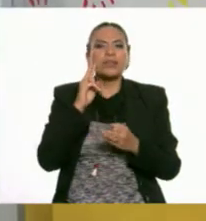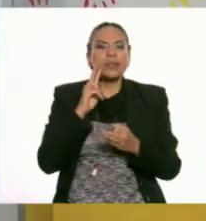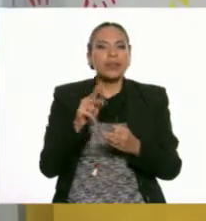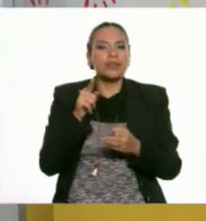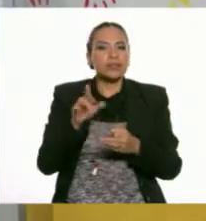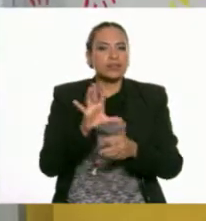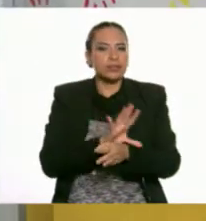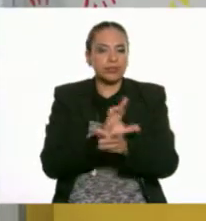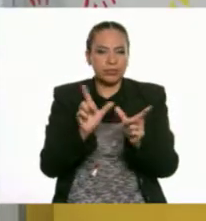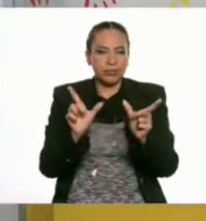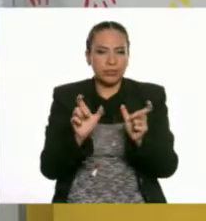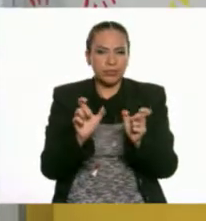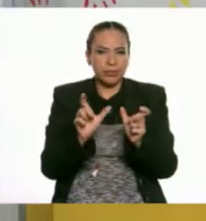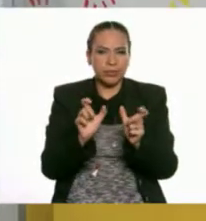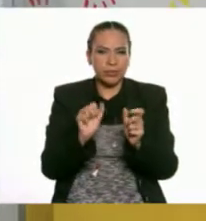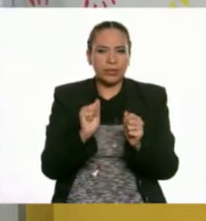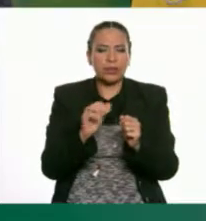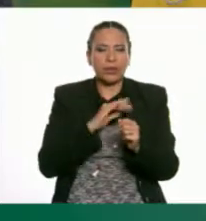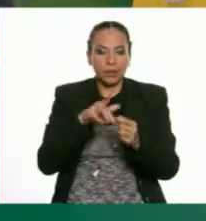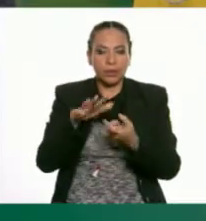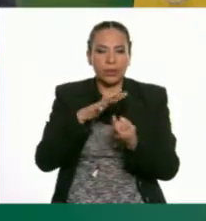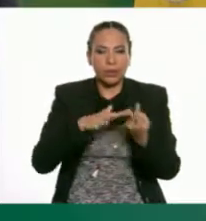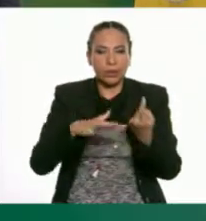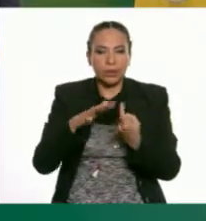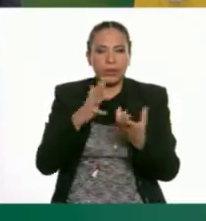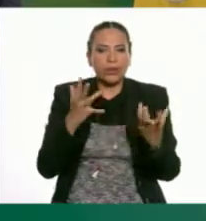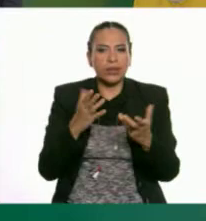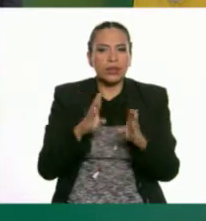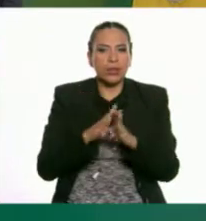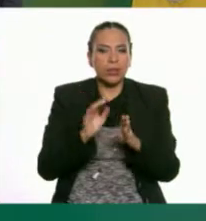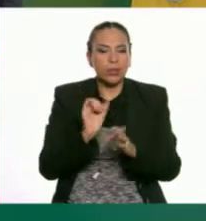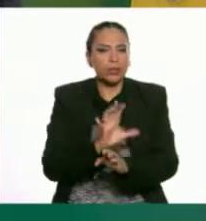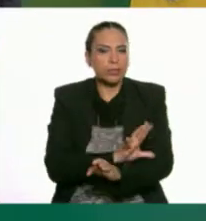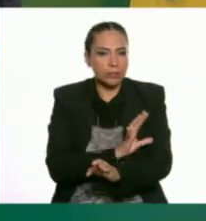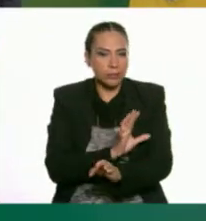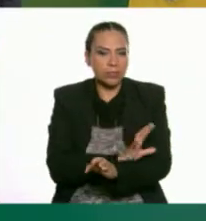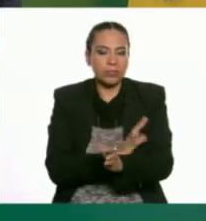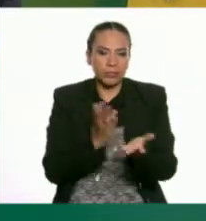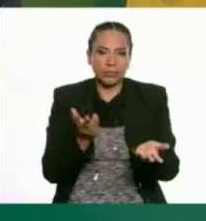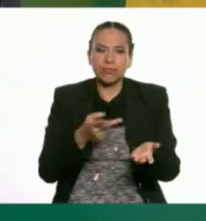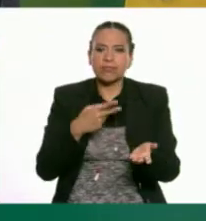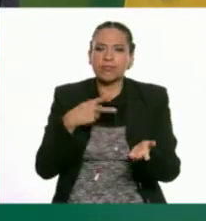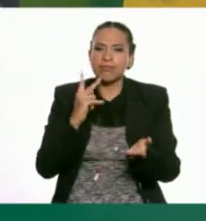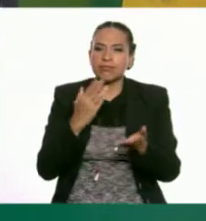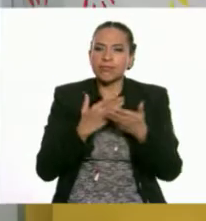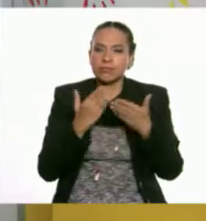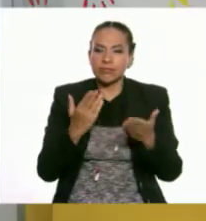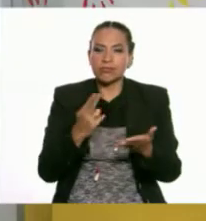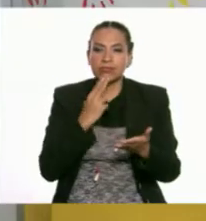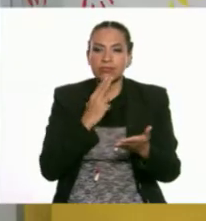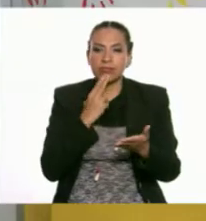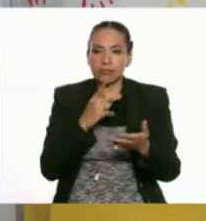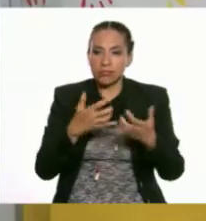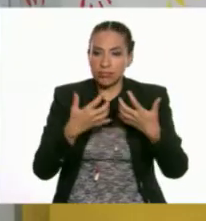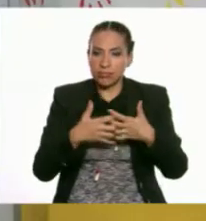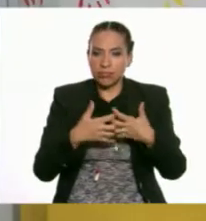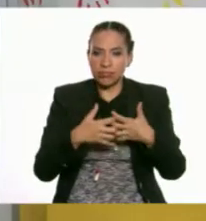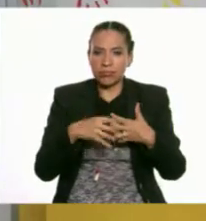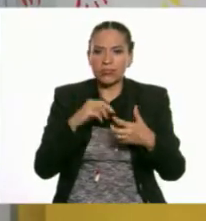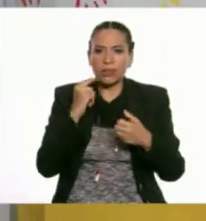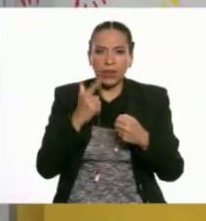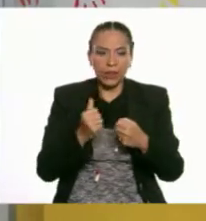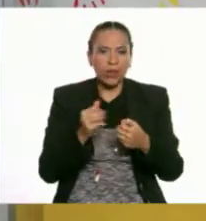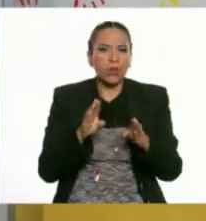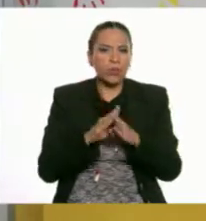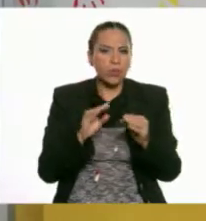los electroimanes son campos magnéticos generados por electricidad. Ajá. Pero ahora usarlo para un motor, para que algo se